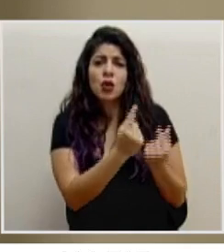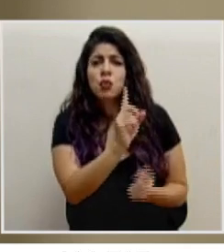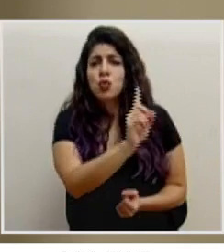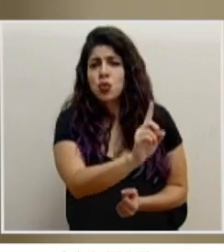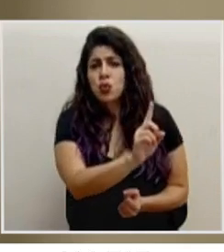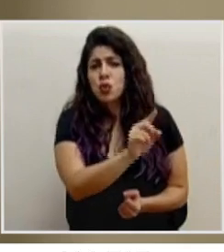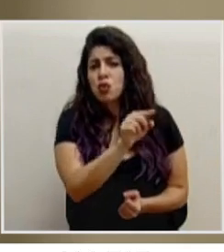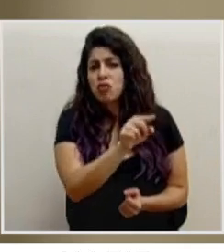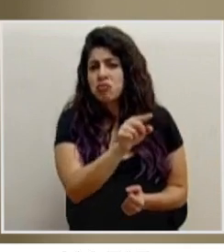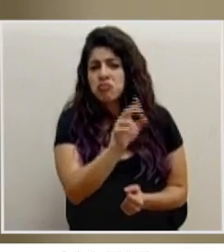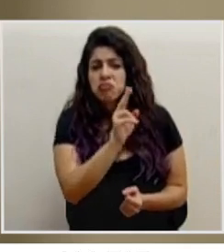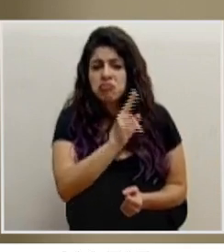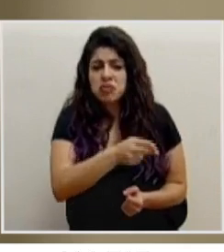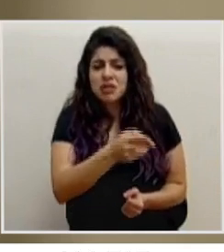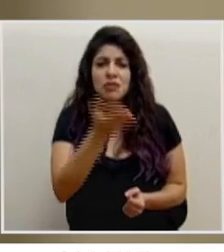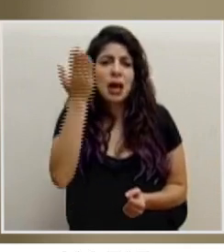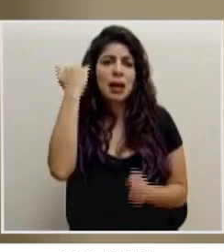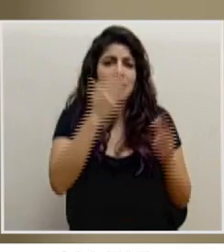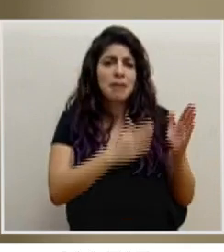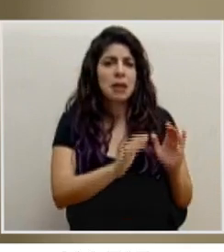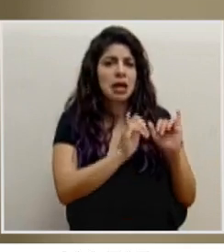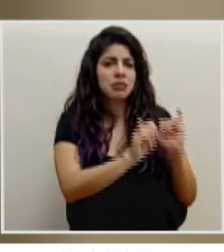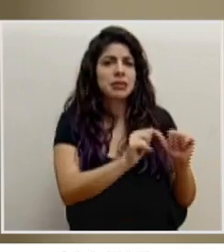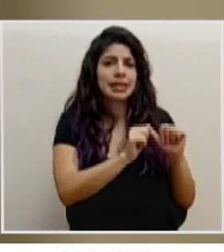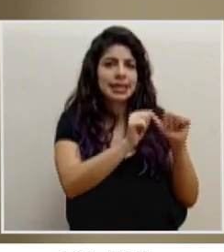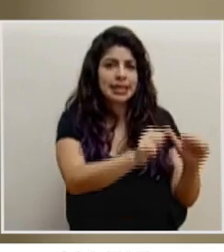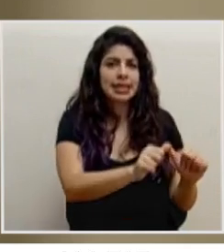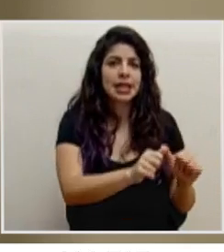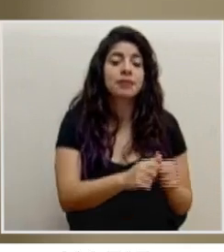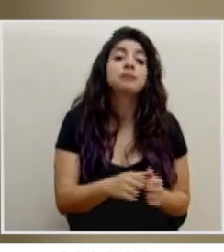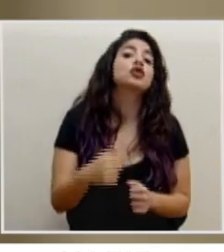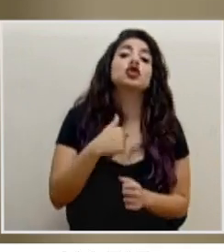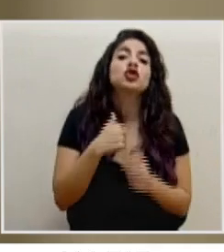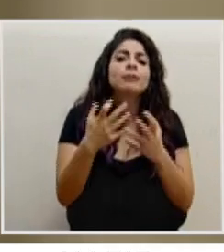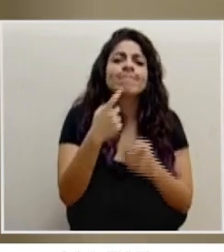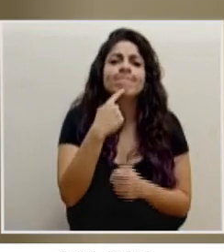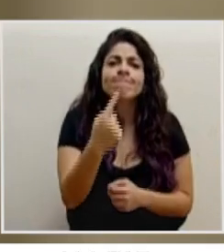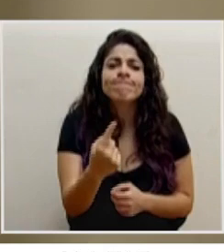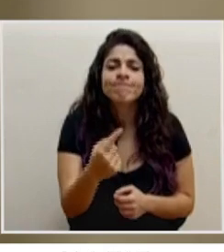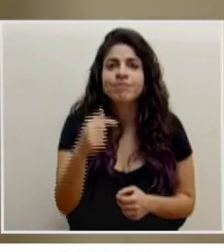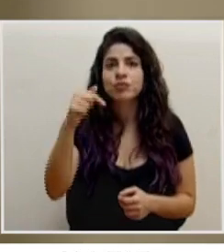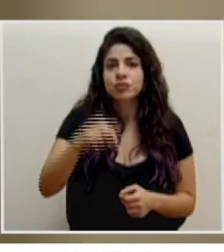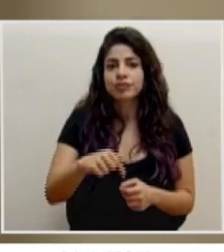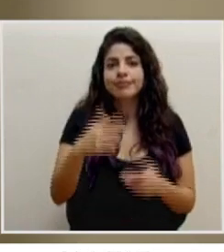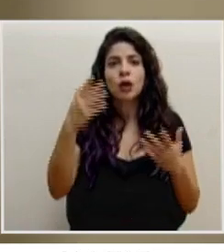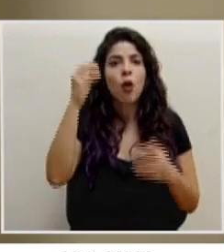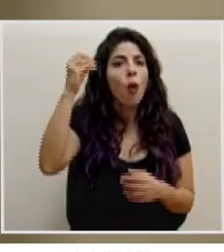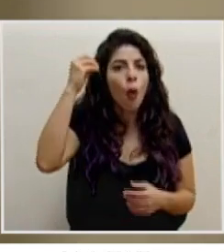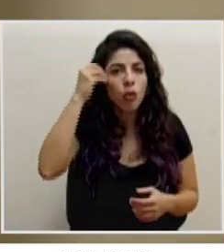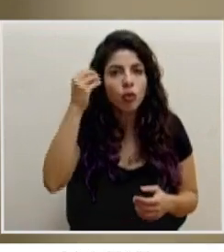que ya estaba anteriormente planificado. Y yo quiero decir que aquí, pues obviamente,